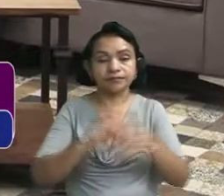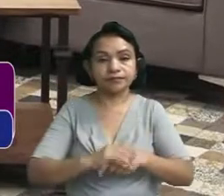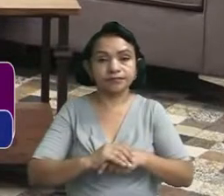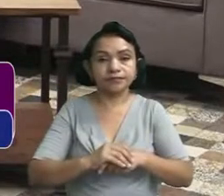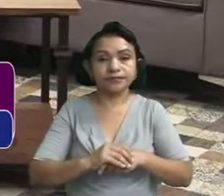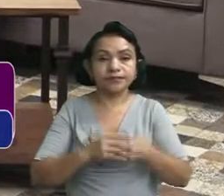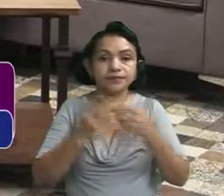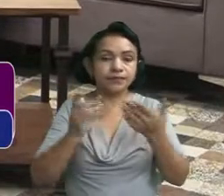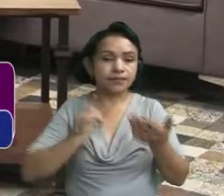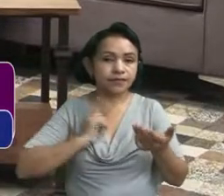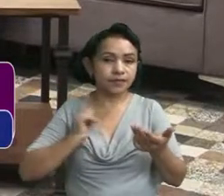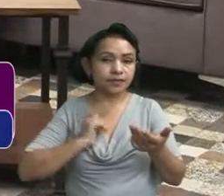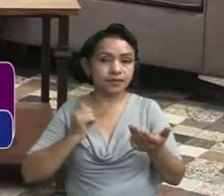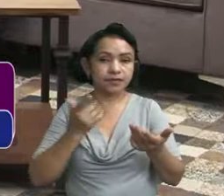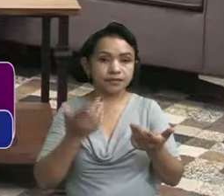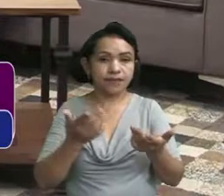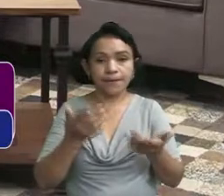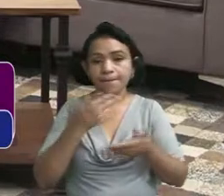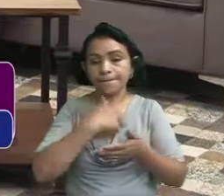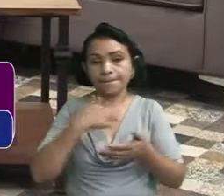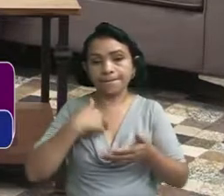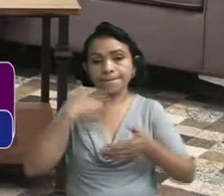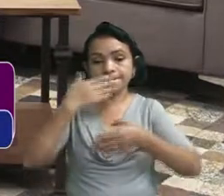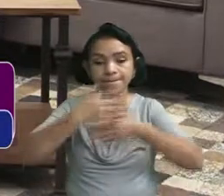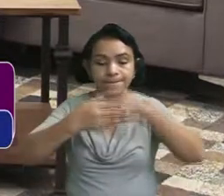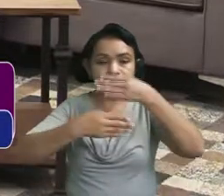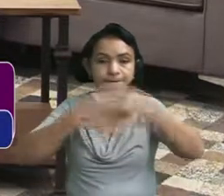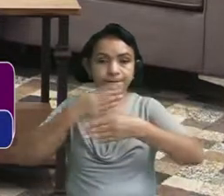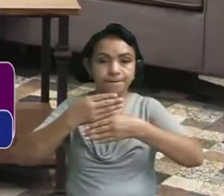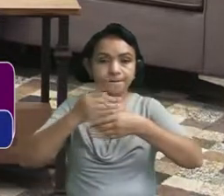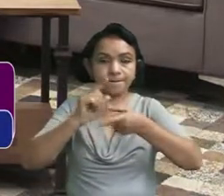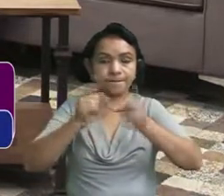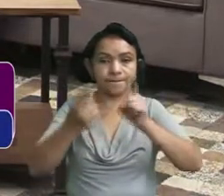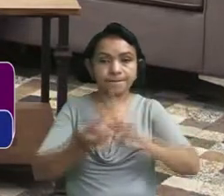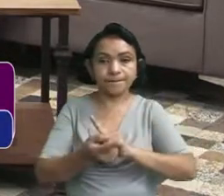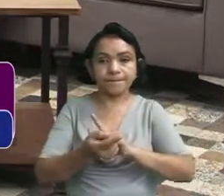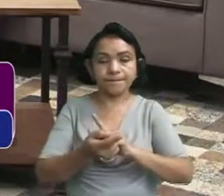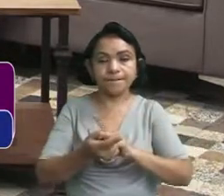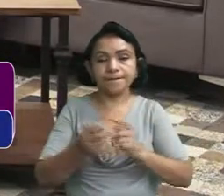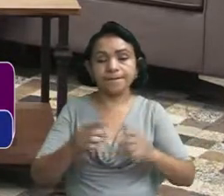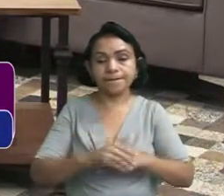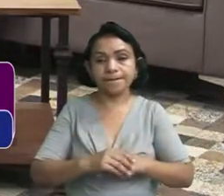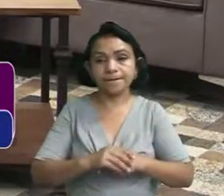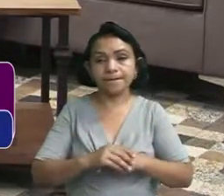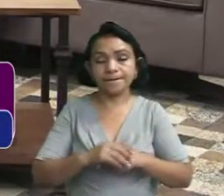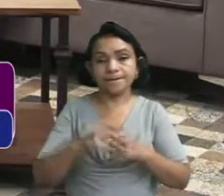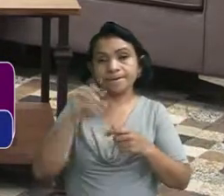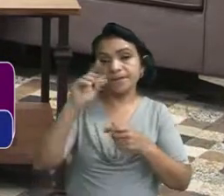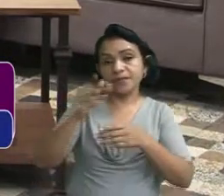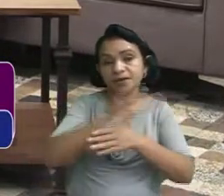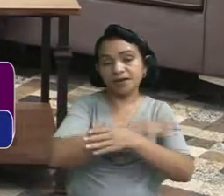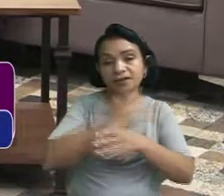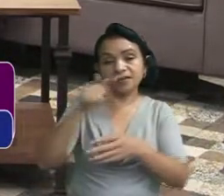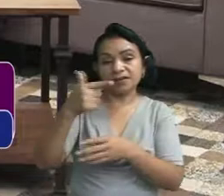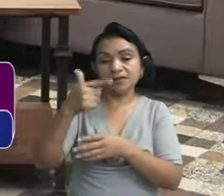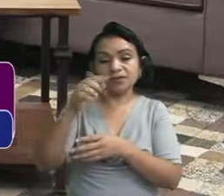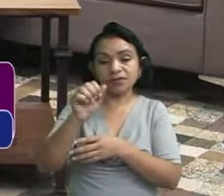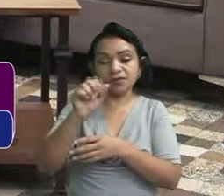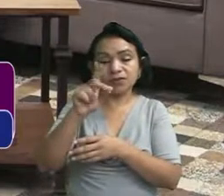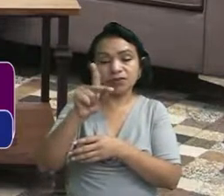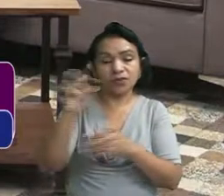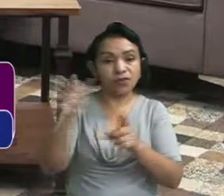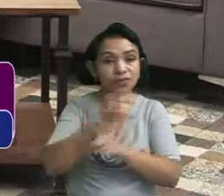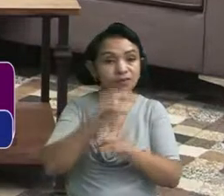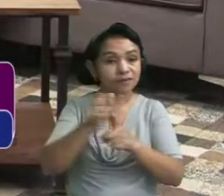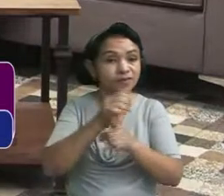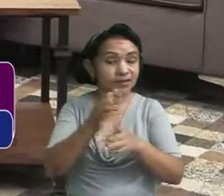Entonces, tenemos ese reto, o sea, estamos construyendo la paz que fue alterada precisamente por el intento golpista, precisamente porque eso es parte